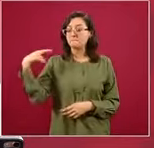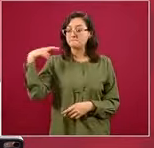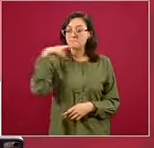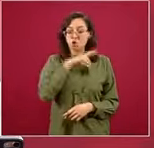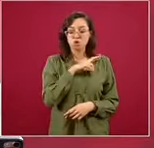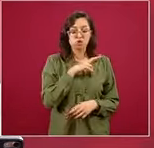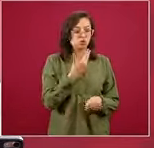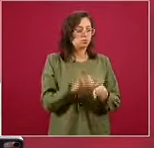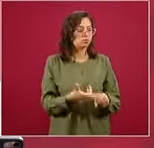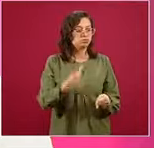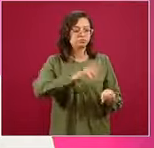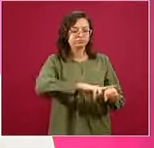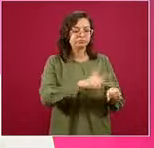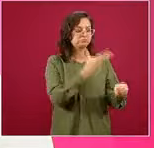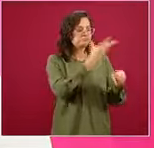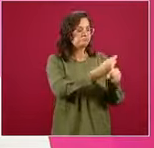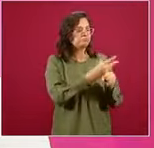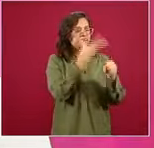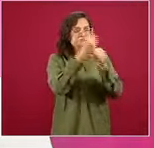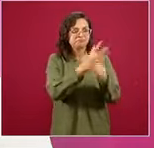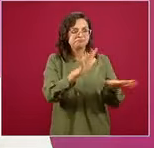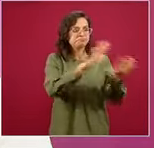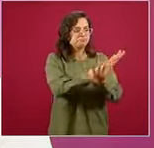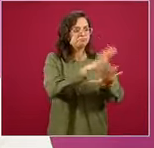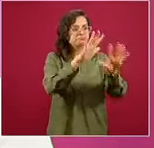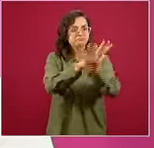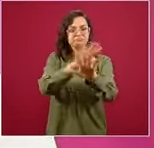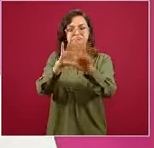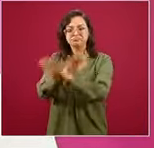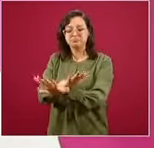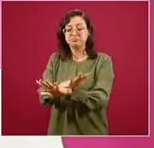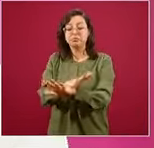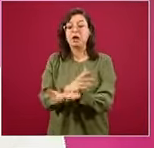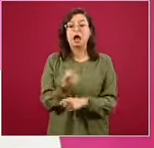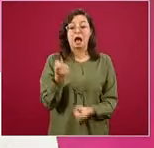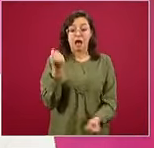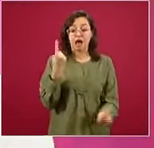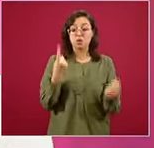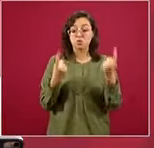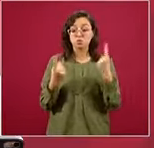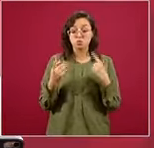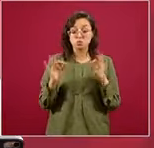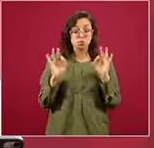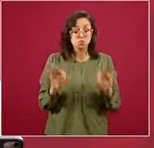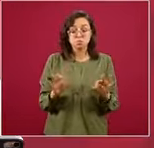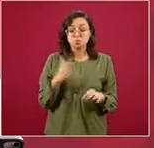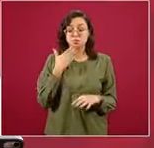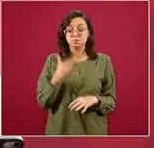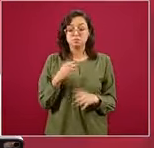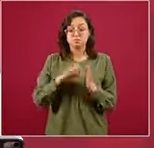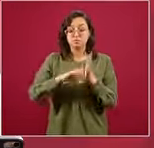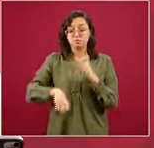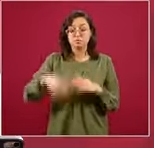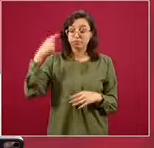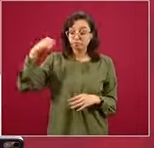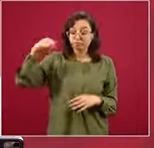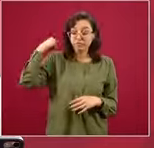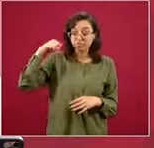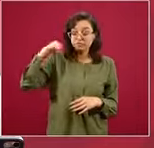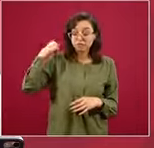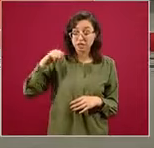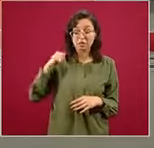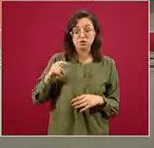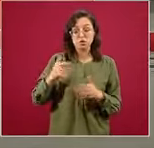empezaron a emprender actividades de reconversión hospitalaria. Algunos, de hecho, Tabasco es un excelente ejemplo, por cierto, ya lo habían empezado a